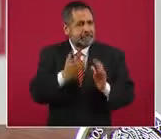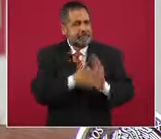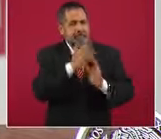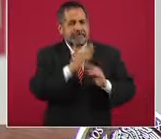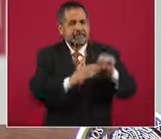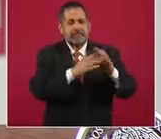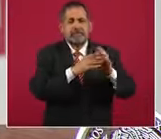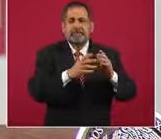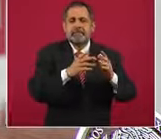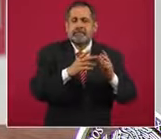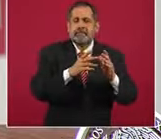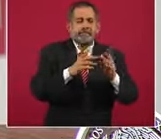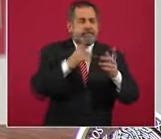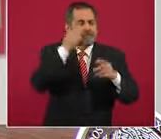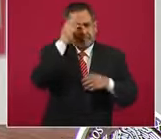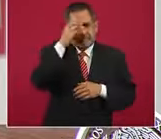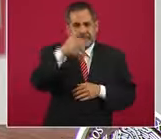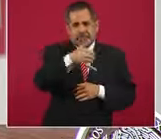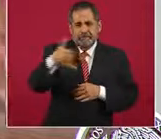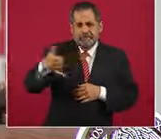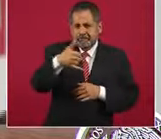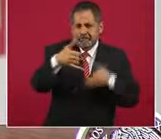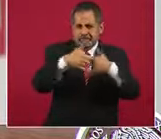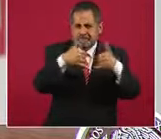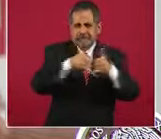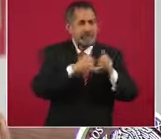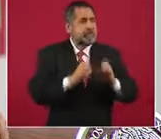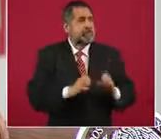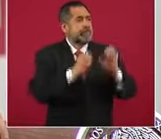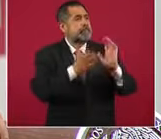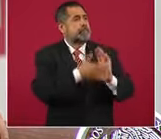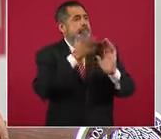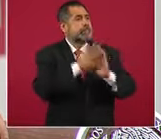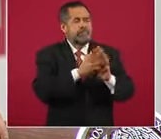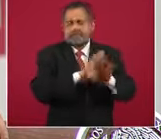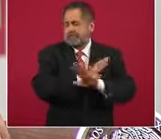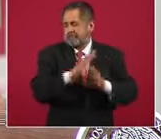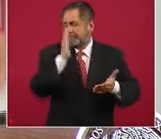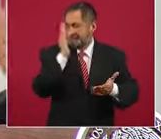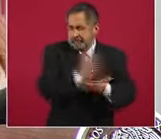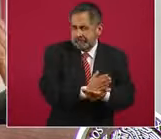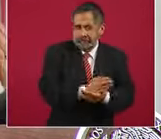unidades habitacionales del Infonavit, pues están enojados